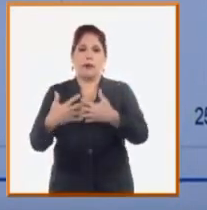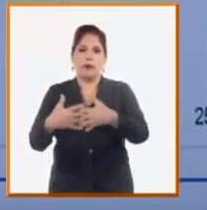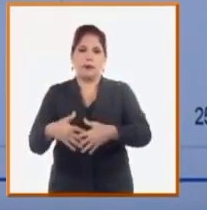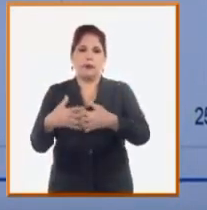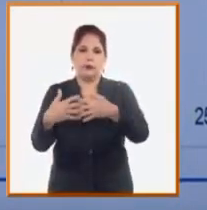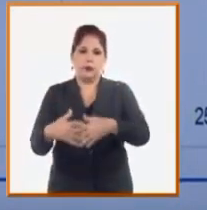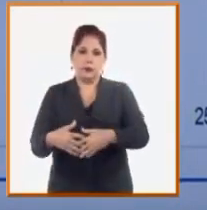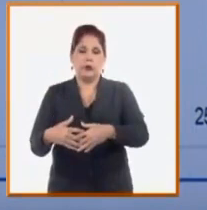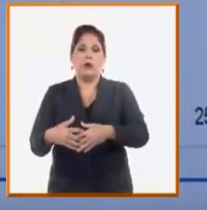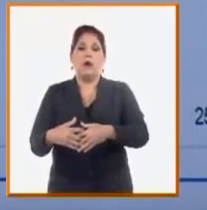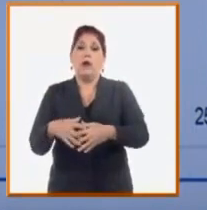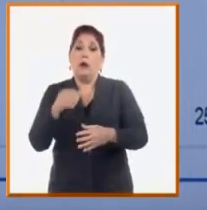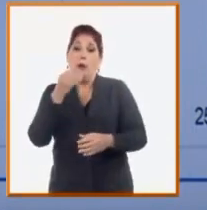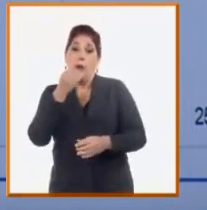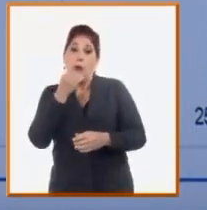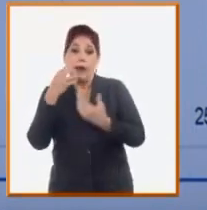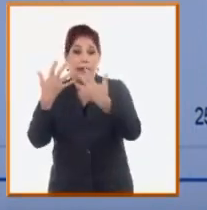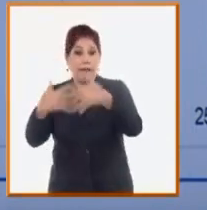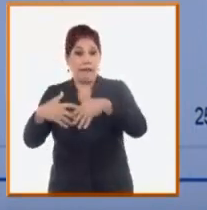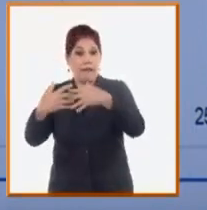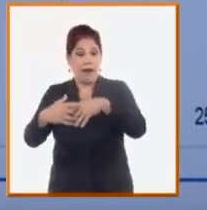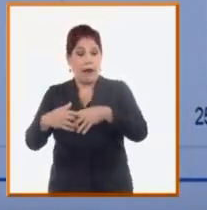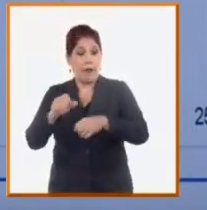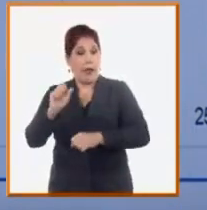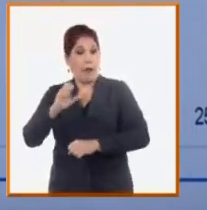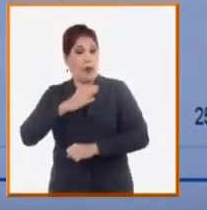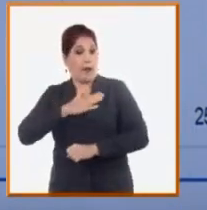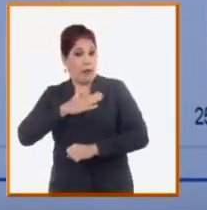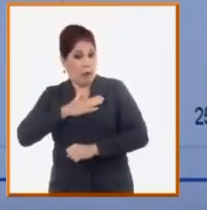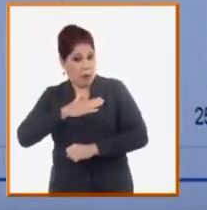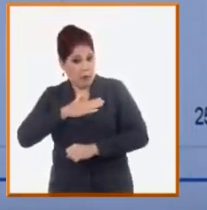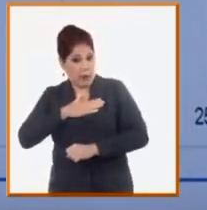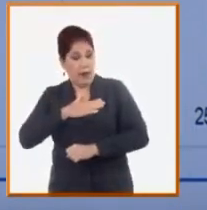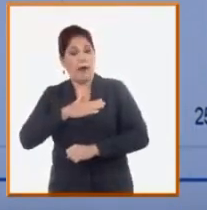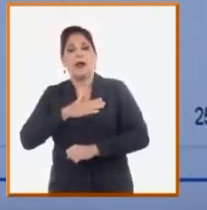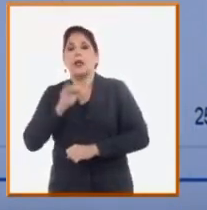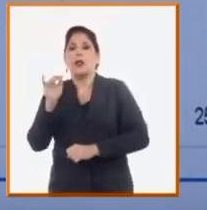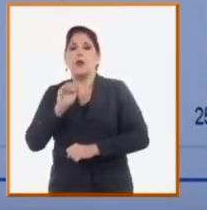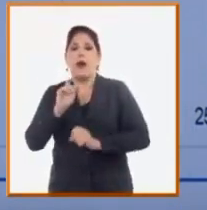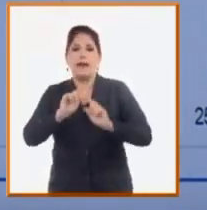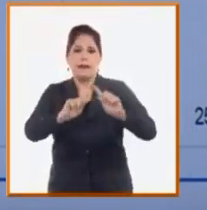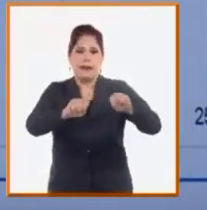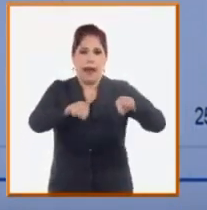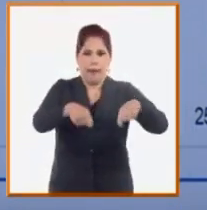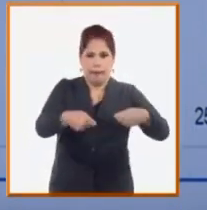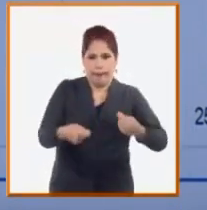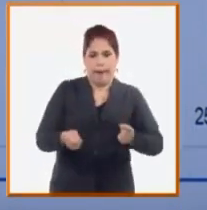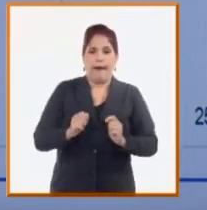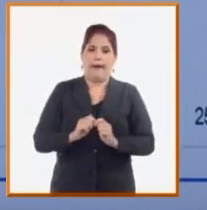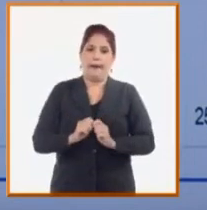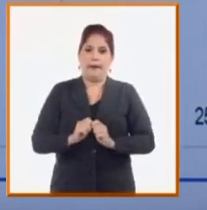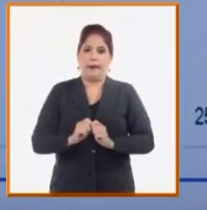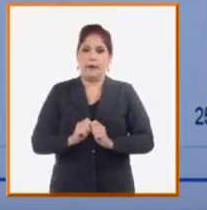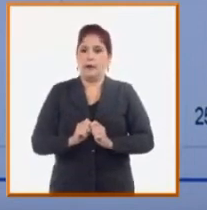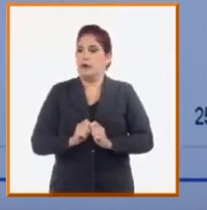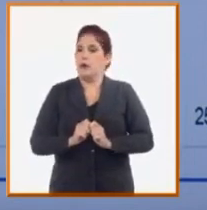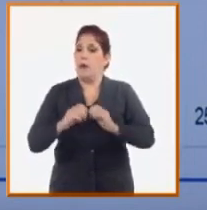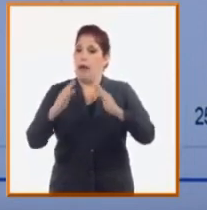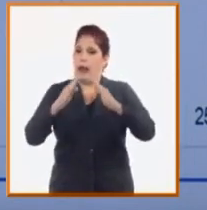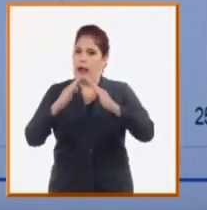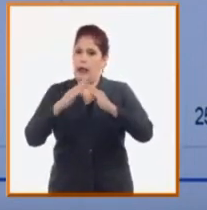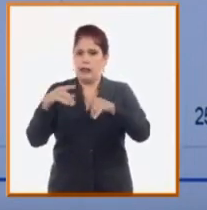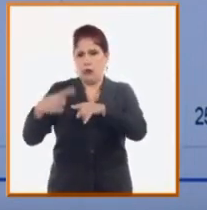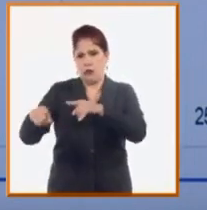ya sea las manufactureras en general. Aquí está toda la producción de calzado, de ajuares para la casa,